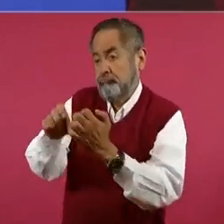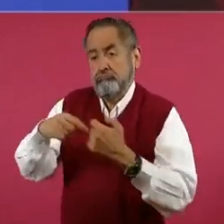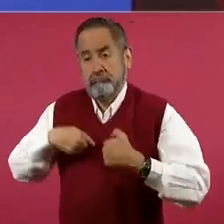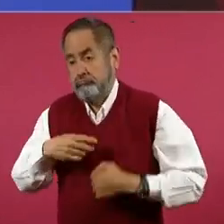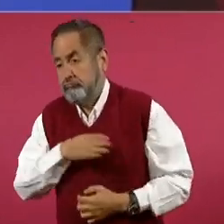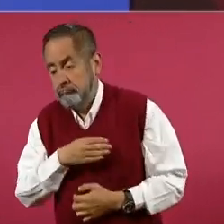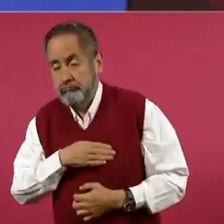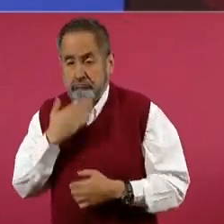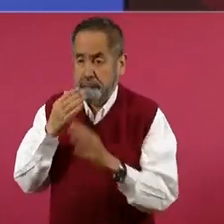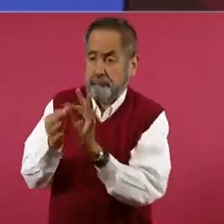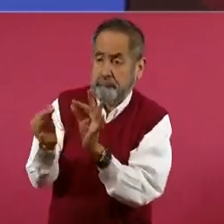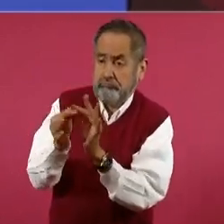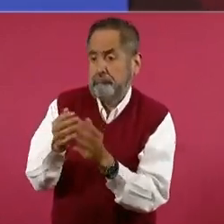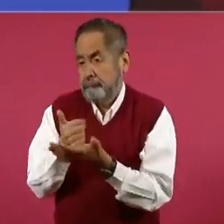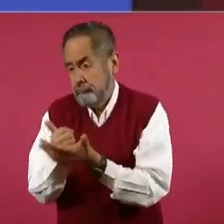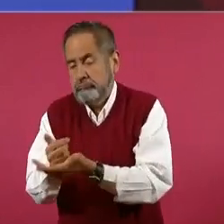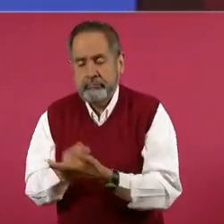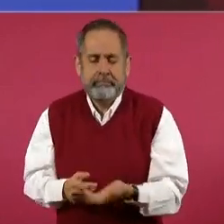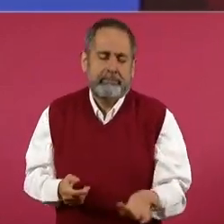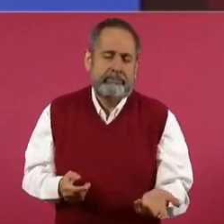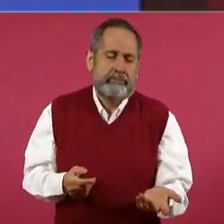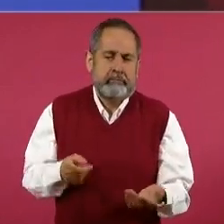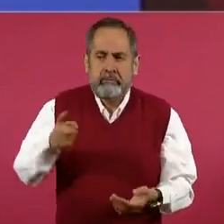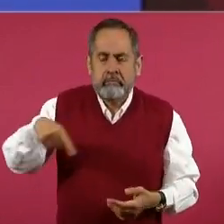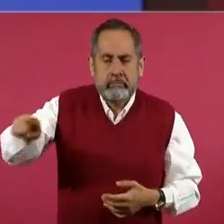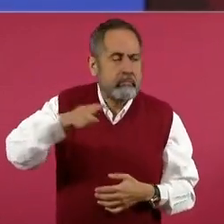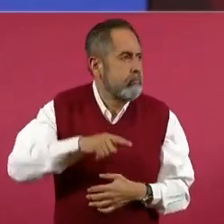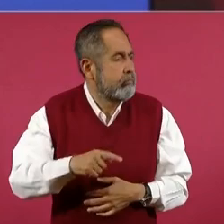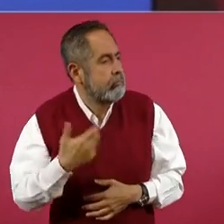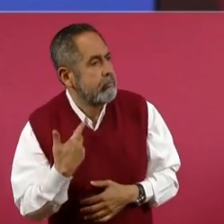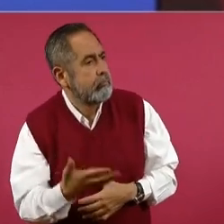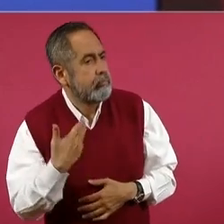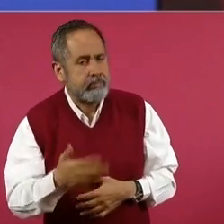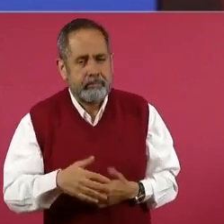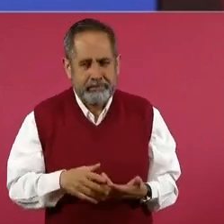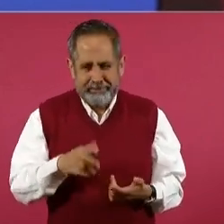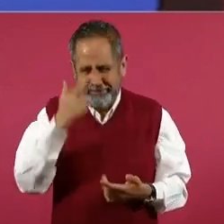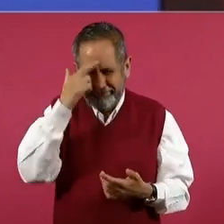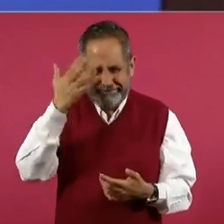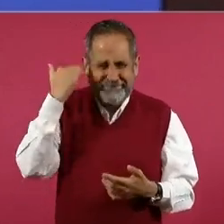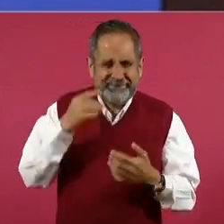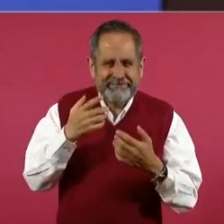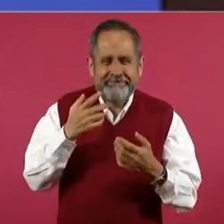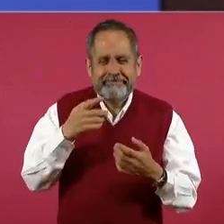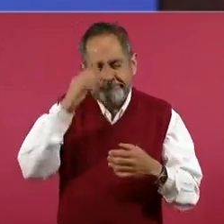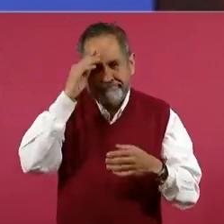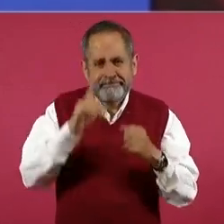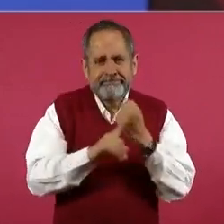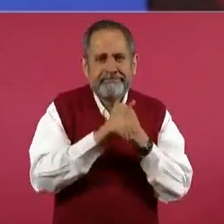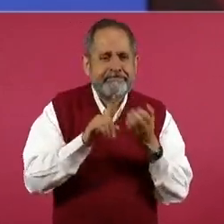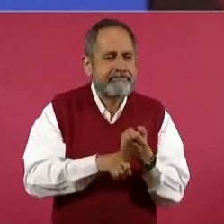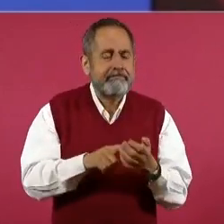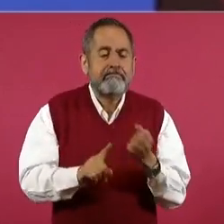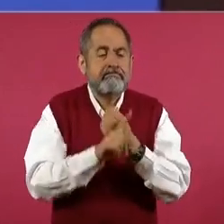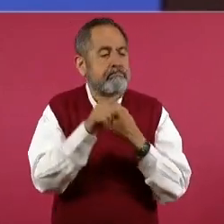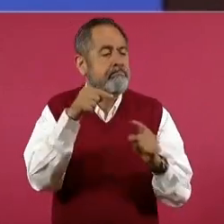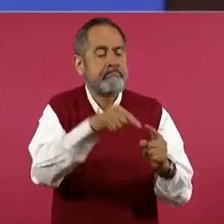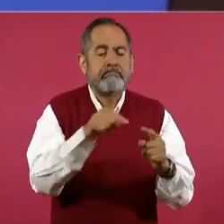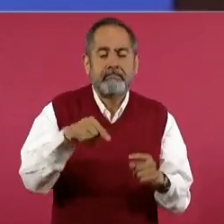que pensaban, ¿no?, que todo el problema de Coahuila eran los Moreira, ¿no?